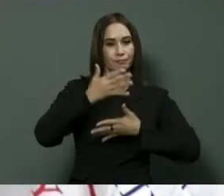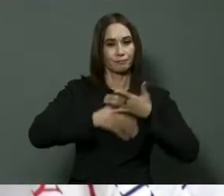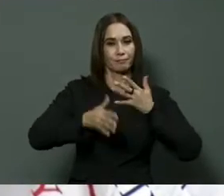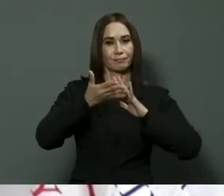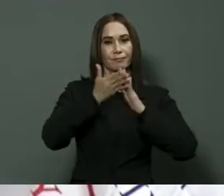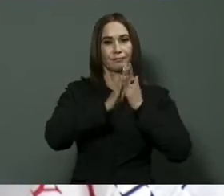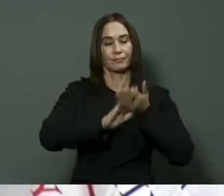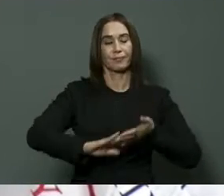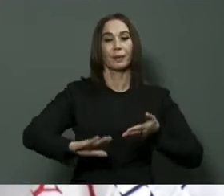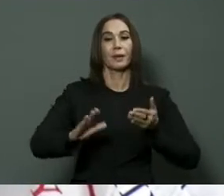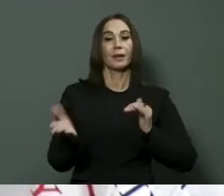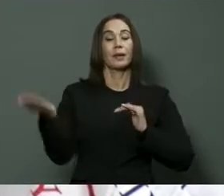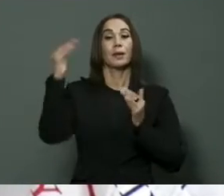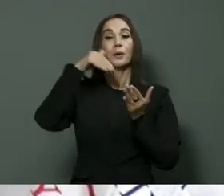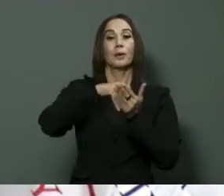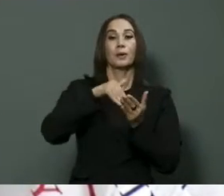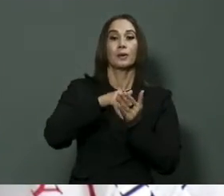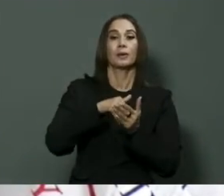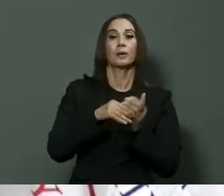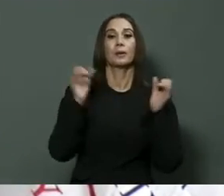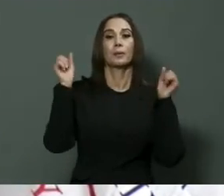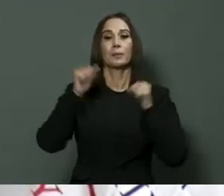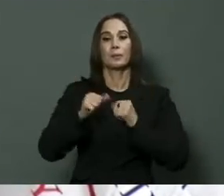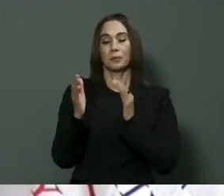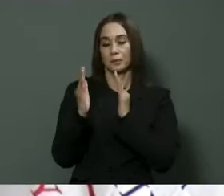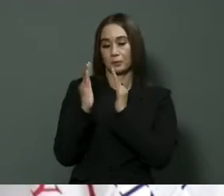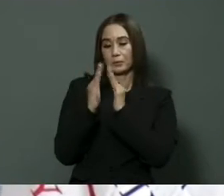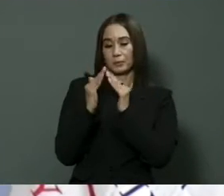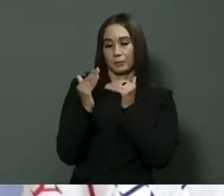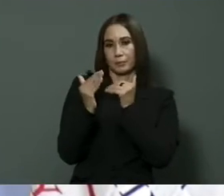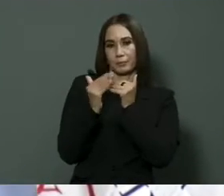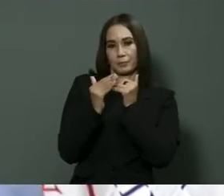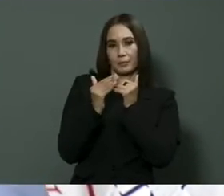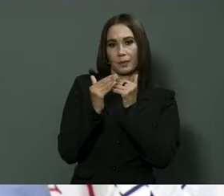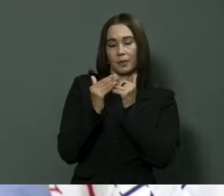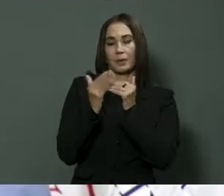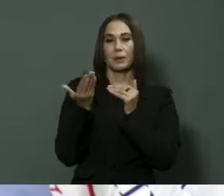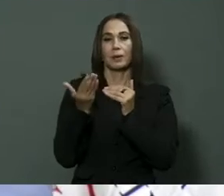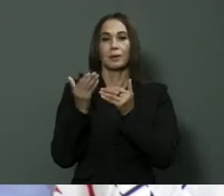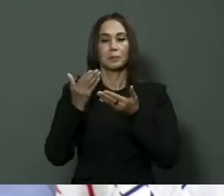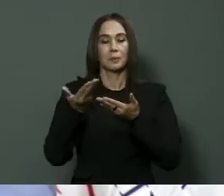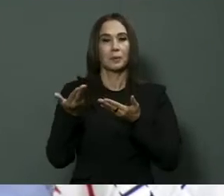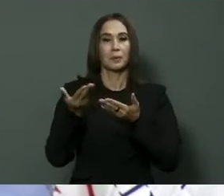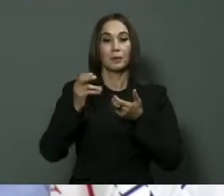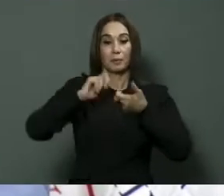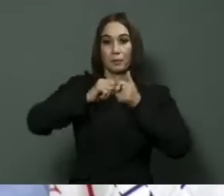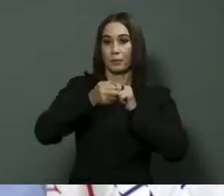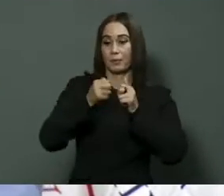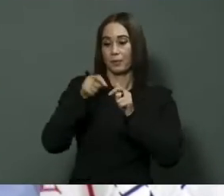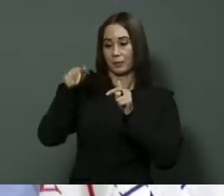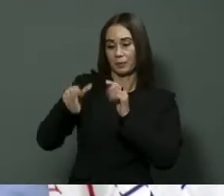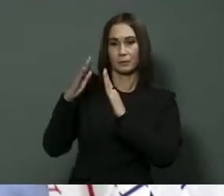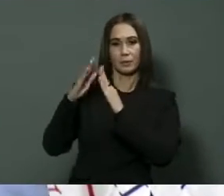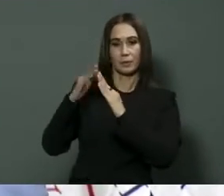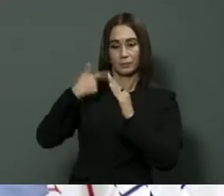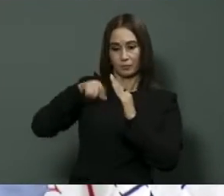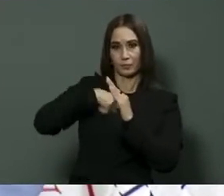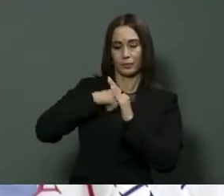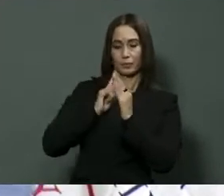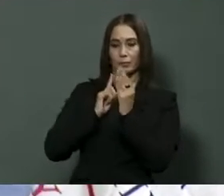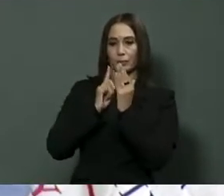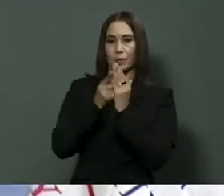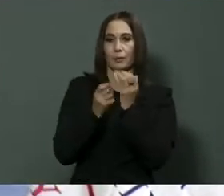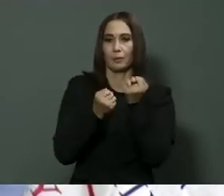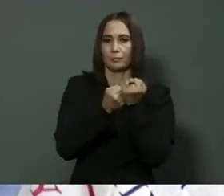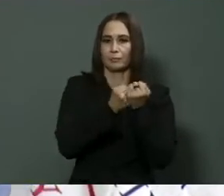ciudadana que volvamos a ser los vecinos que éramos antes, que cuando le pasaba un caso a un vecino, nosotros lo hacíamos